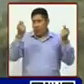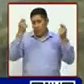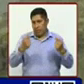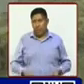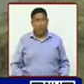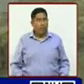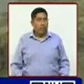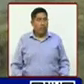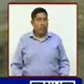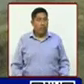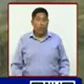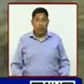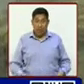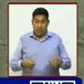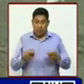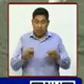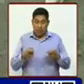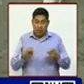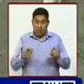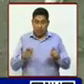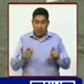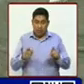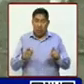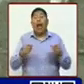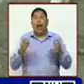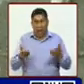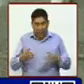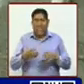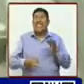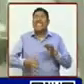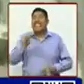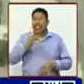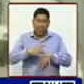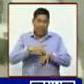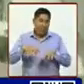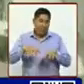¿Hay sismo también? ¿Hay medición? Tenemos el tema de sismo, ¿no? Y tenemos todo el equipamiento instalado.